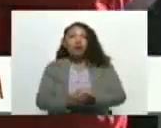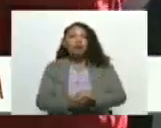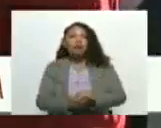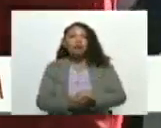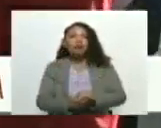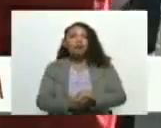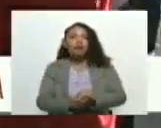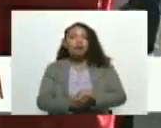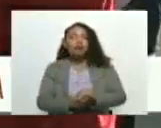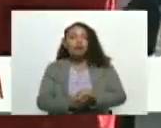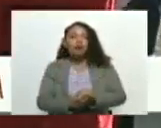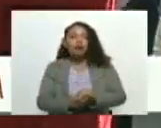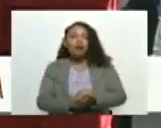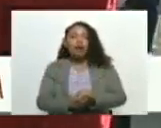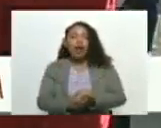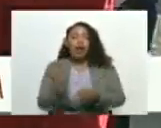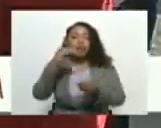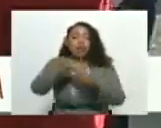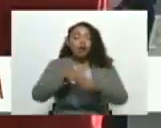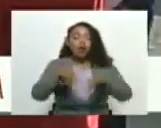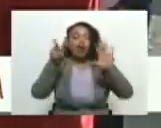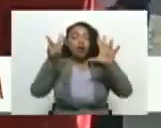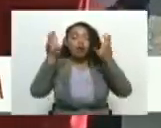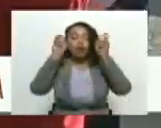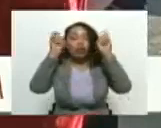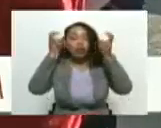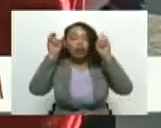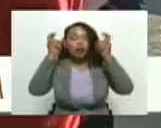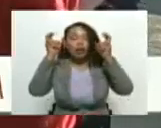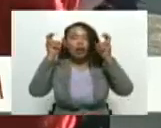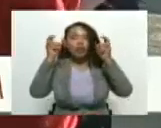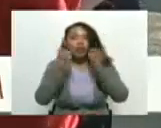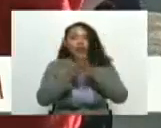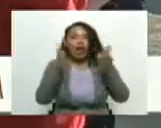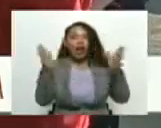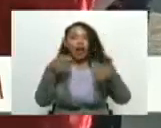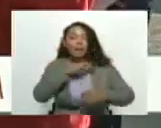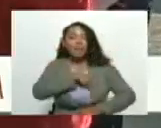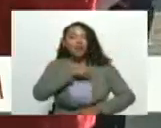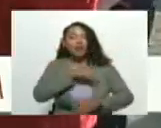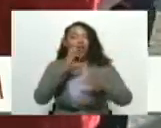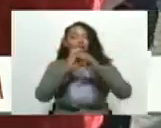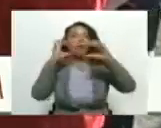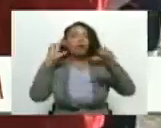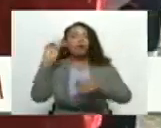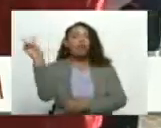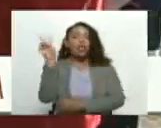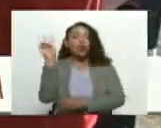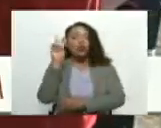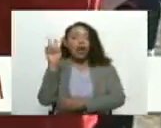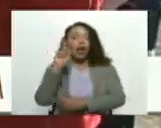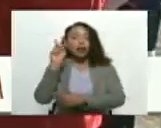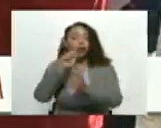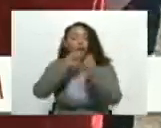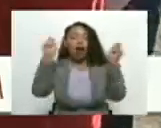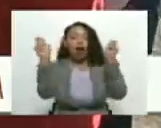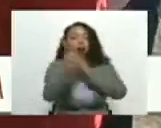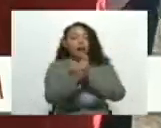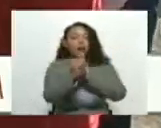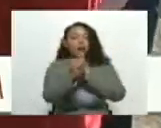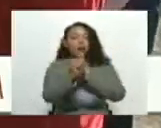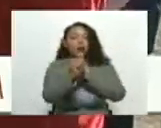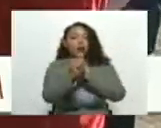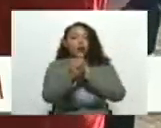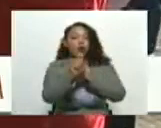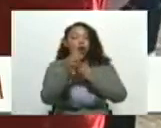correcta. Dentro de los 7 vértices de la gran misión Transporte Venezuela, el vértice 6 es sustitución de importaciones, y aquí